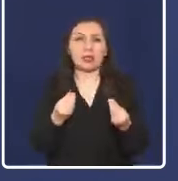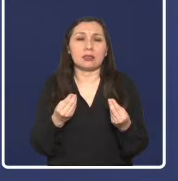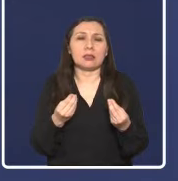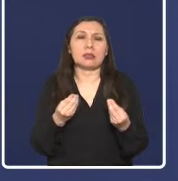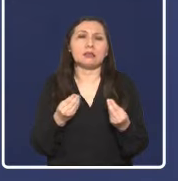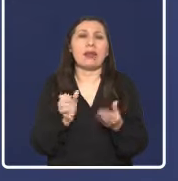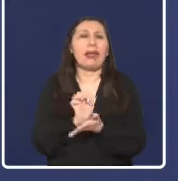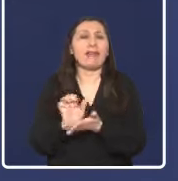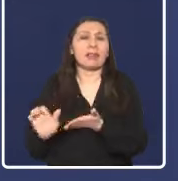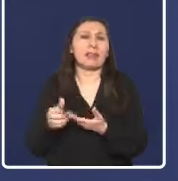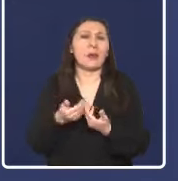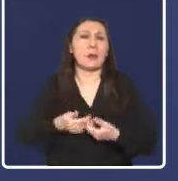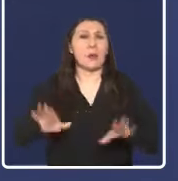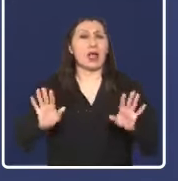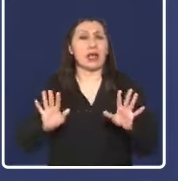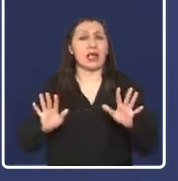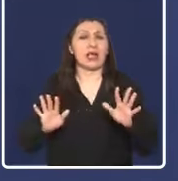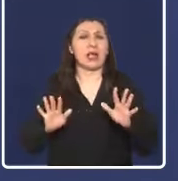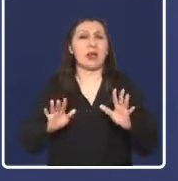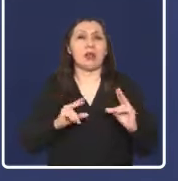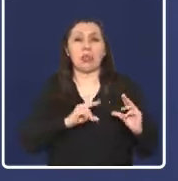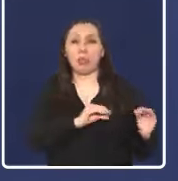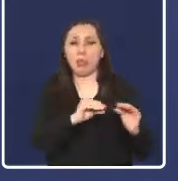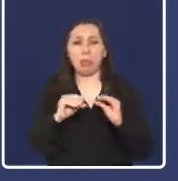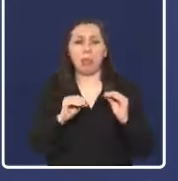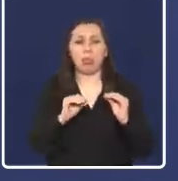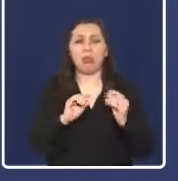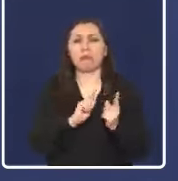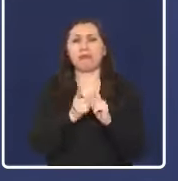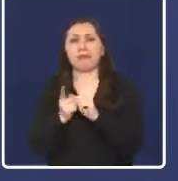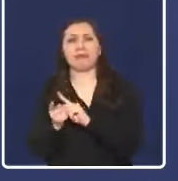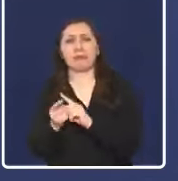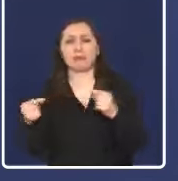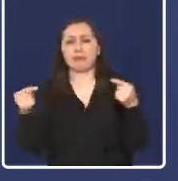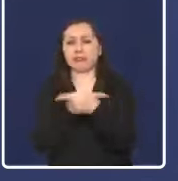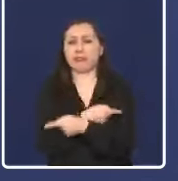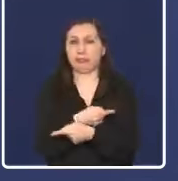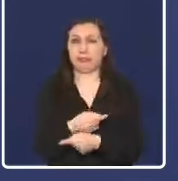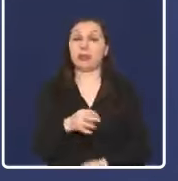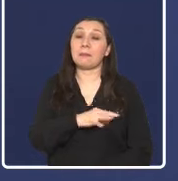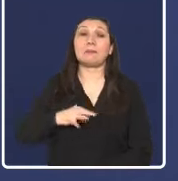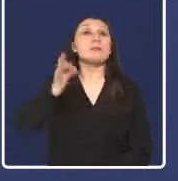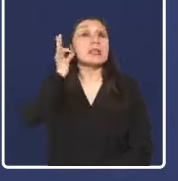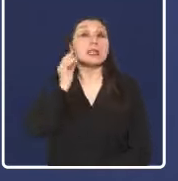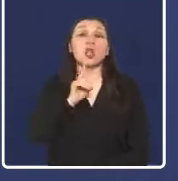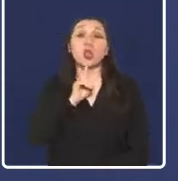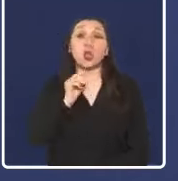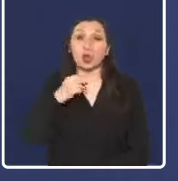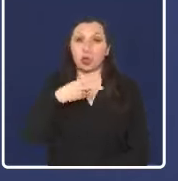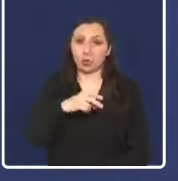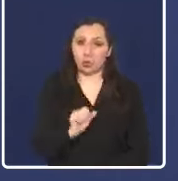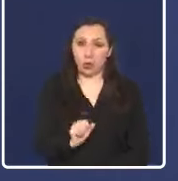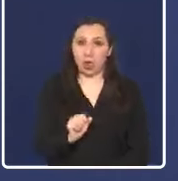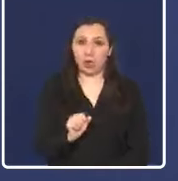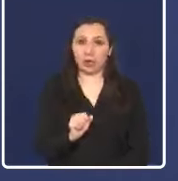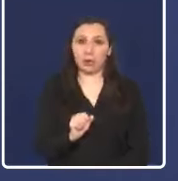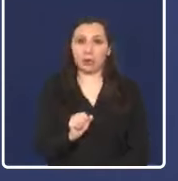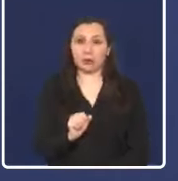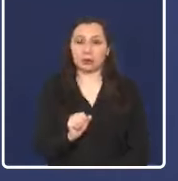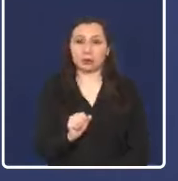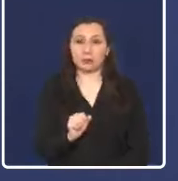para evitar cualquier tipo de especulación o contradicción. La ministra Toá